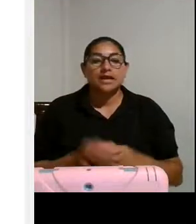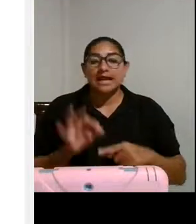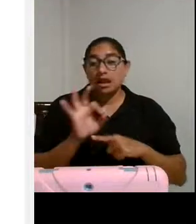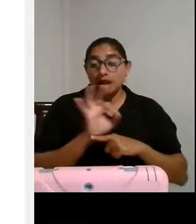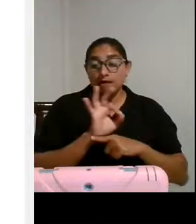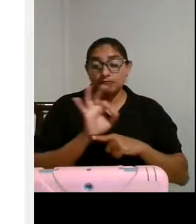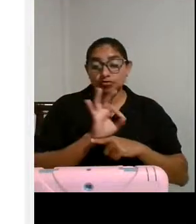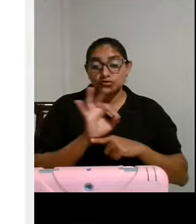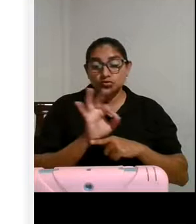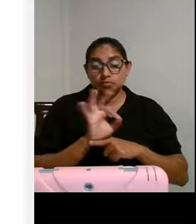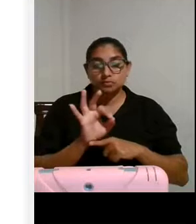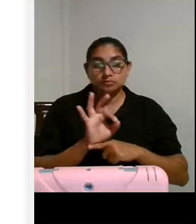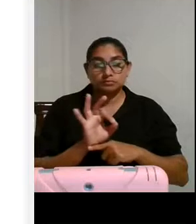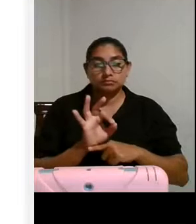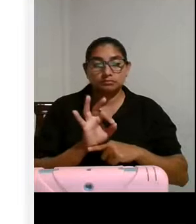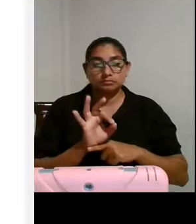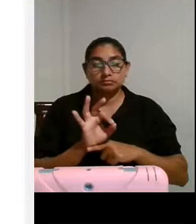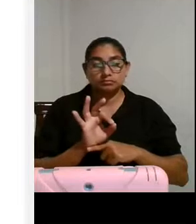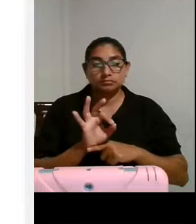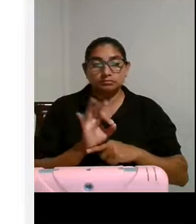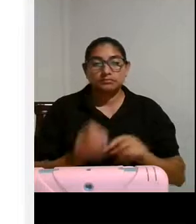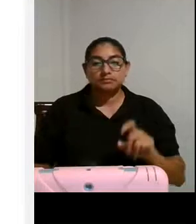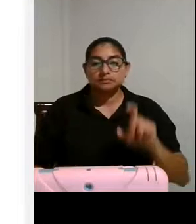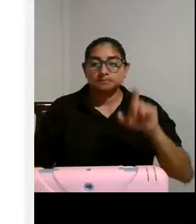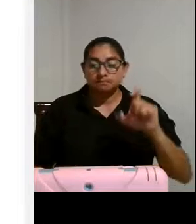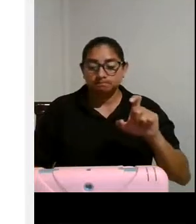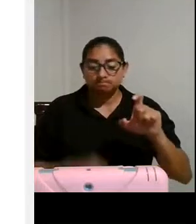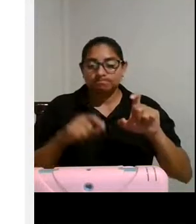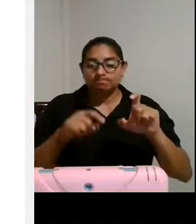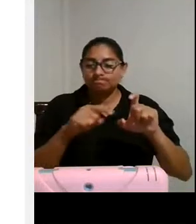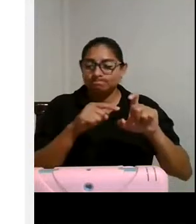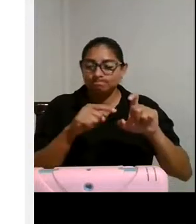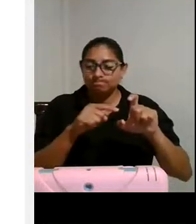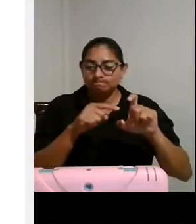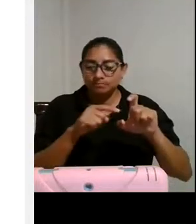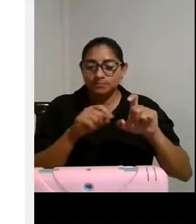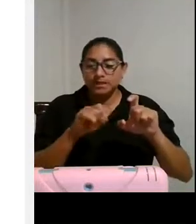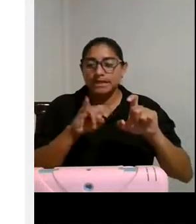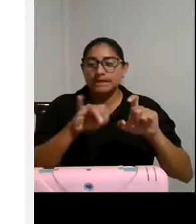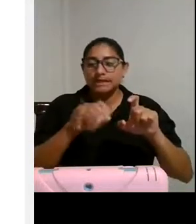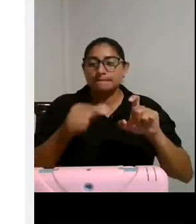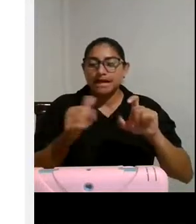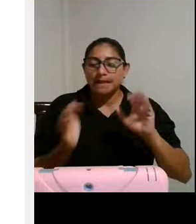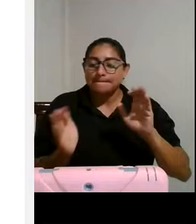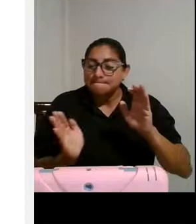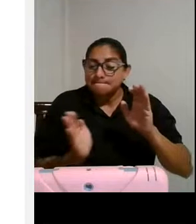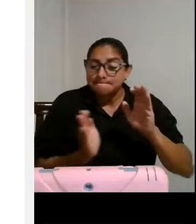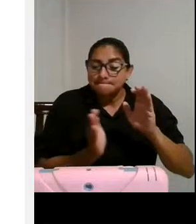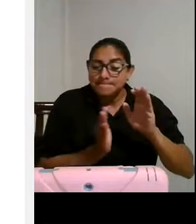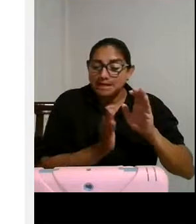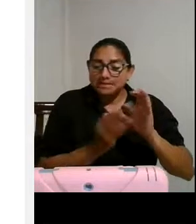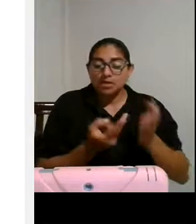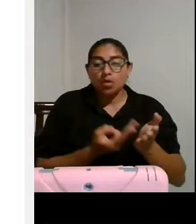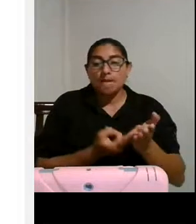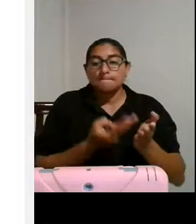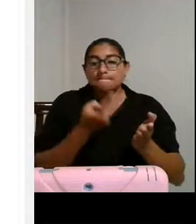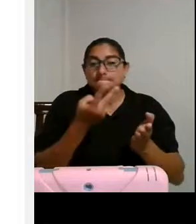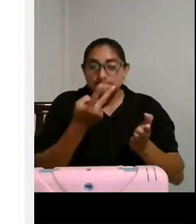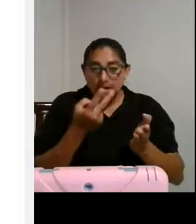función, que le restemos la imagen del valor al cual